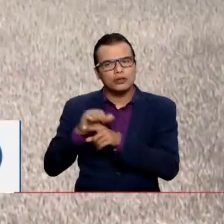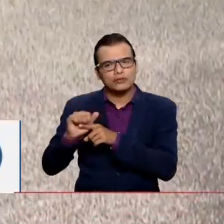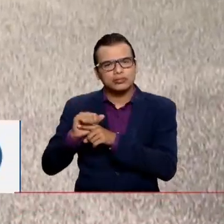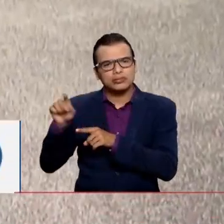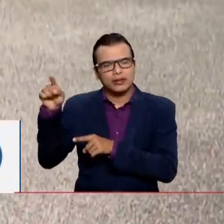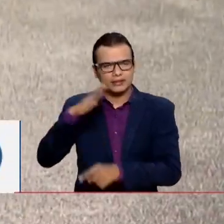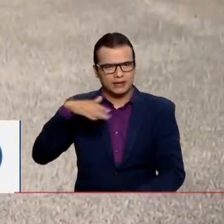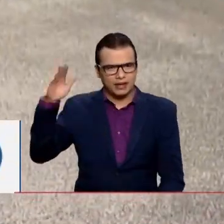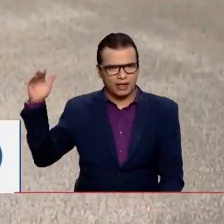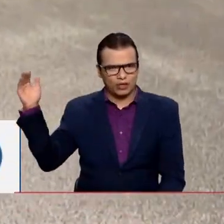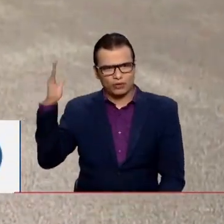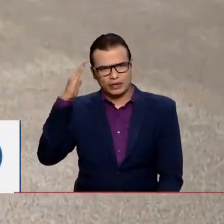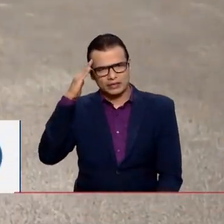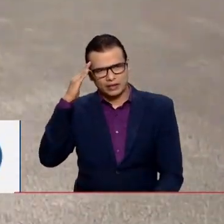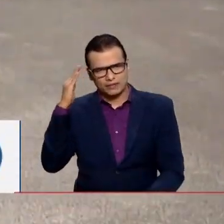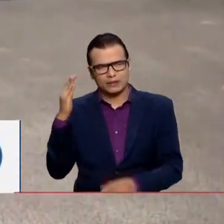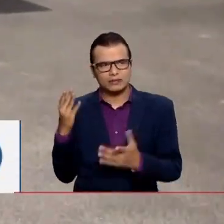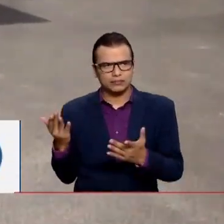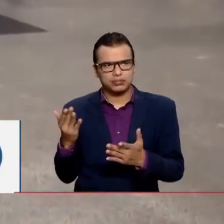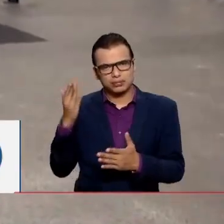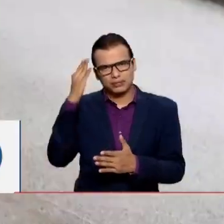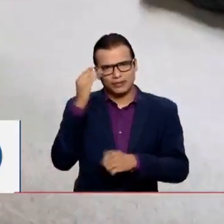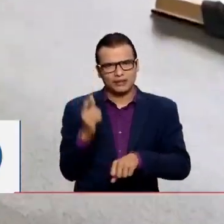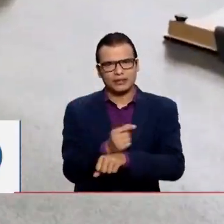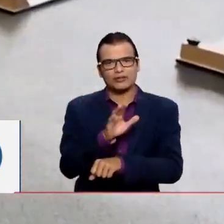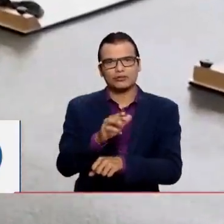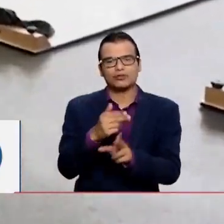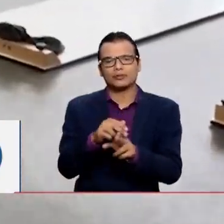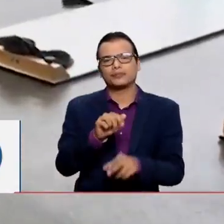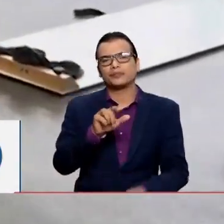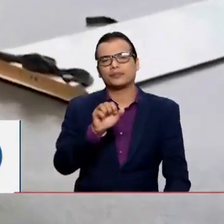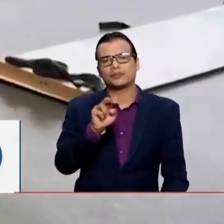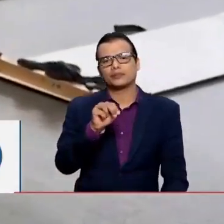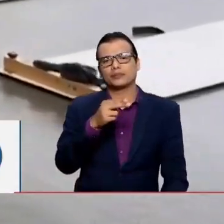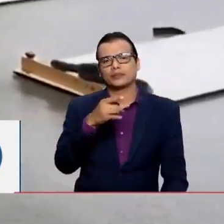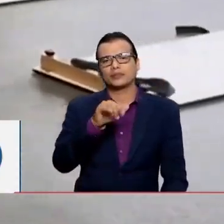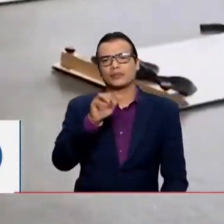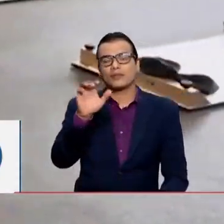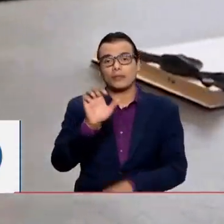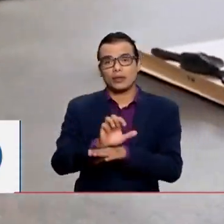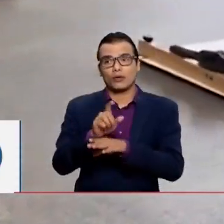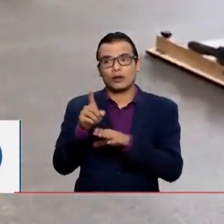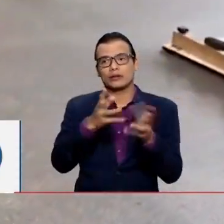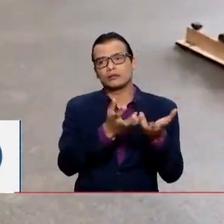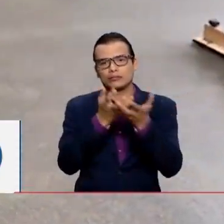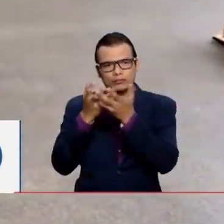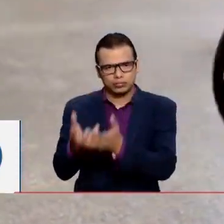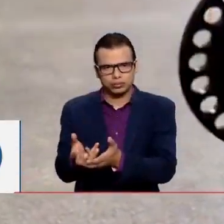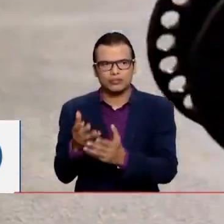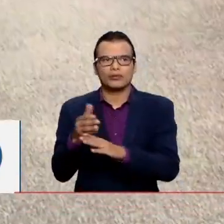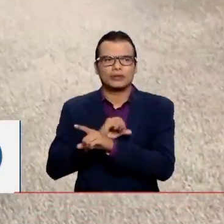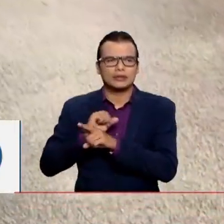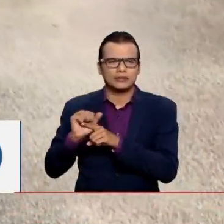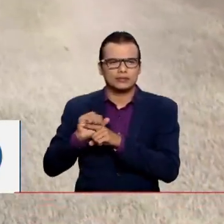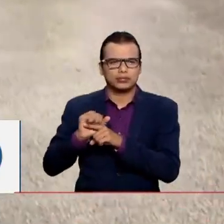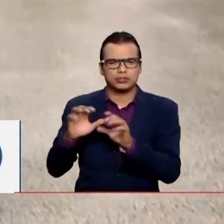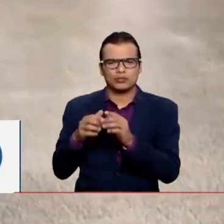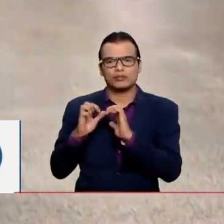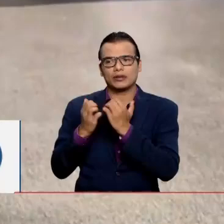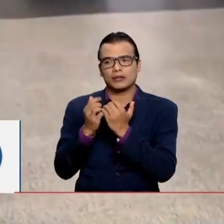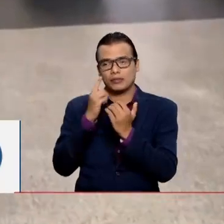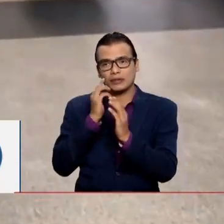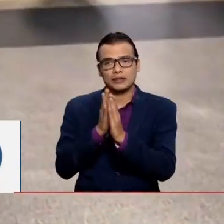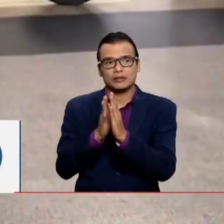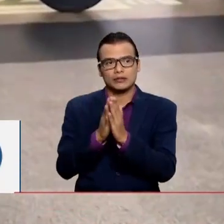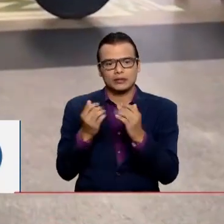martes en el estadio de Alianza algunos jugadores consider consideran que se requirió o se necesitó de eficacia para ganar el